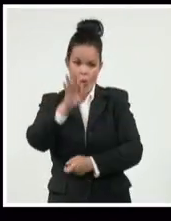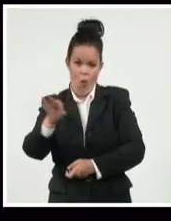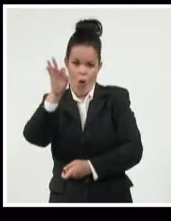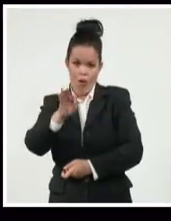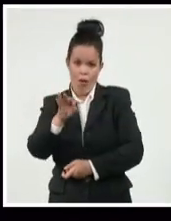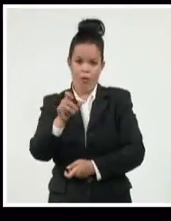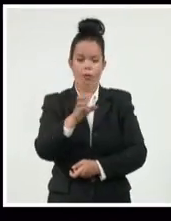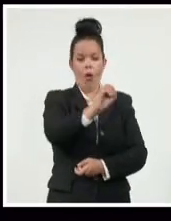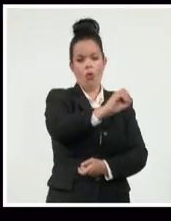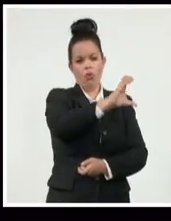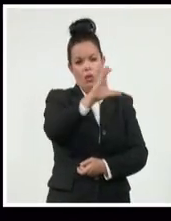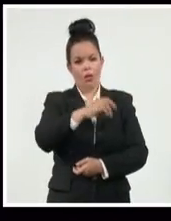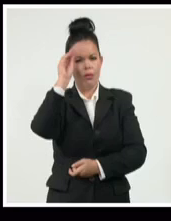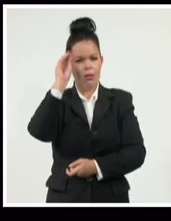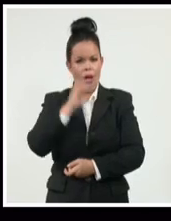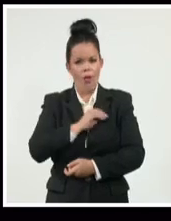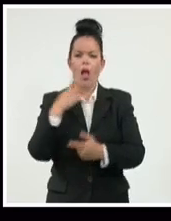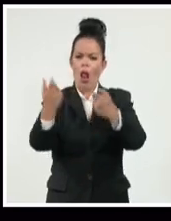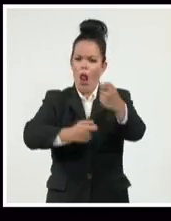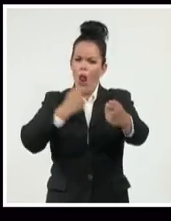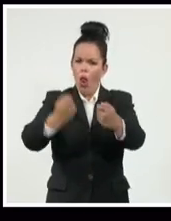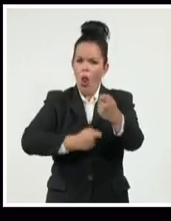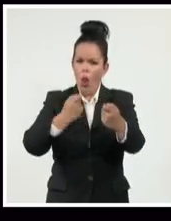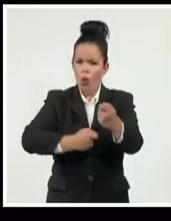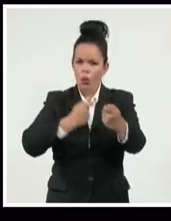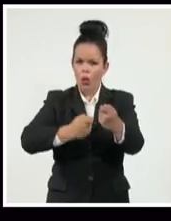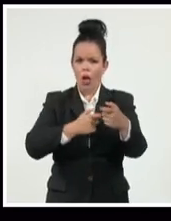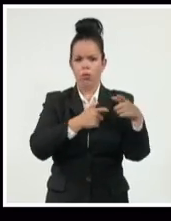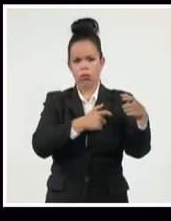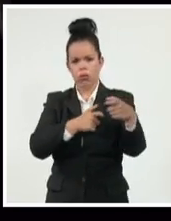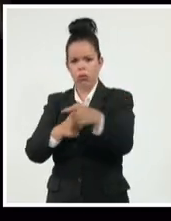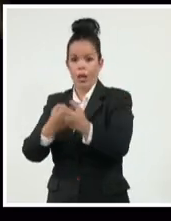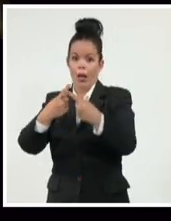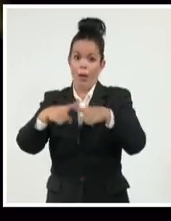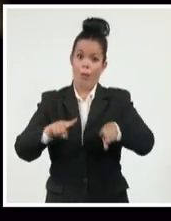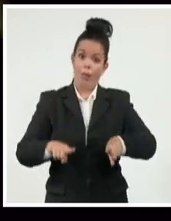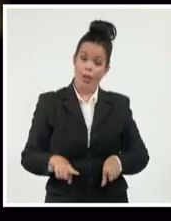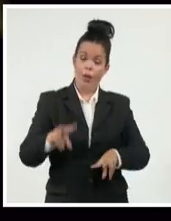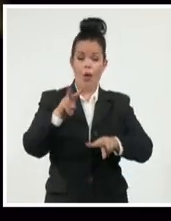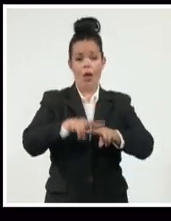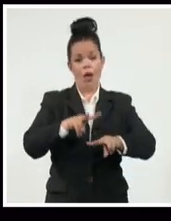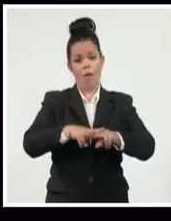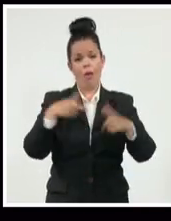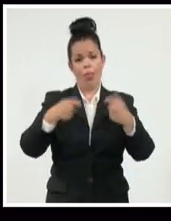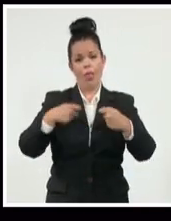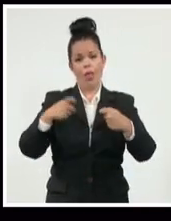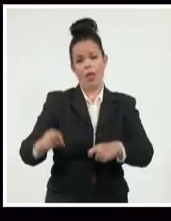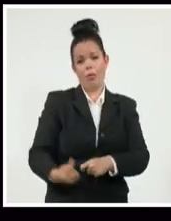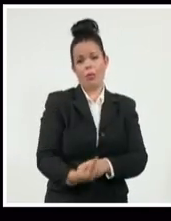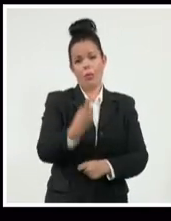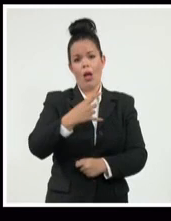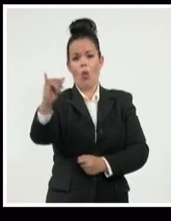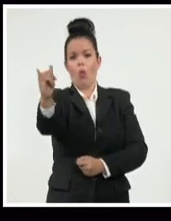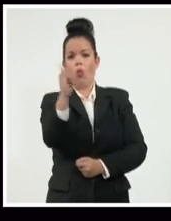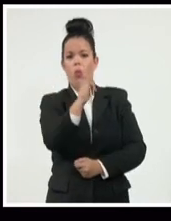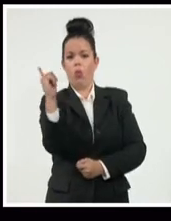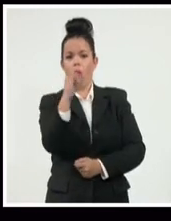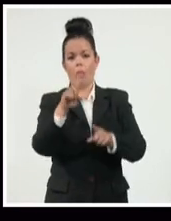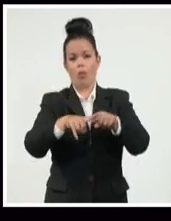Habana no podía privarse de estar entre las primeras ciudades en el mundo que disfrutaban el novedoso invento